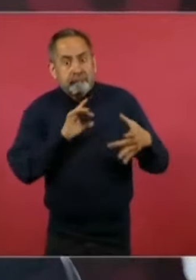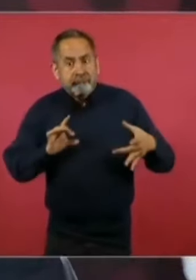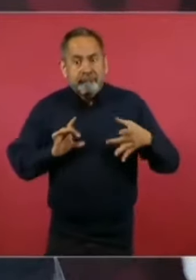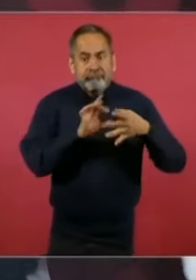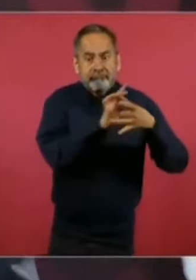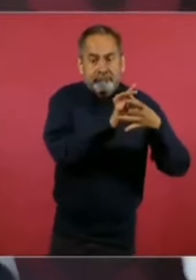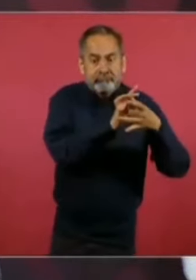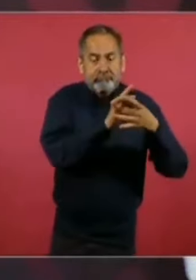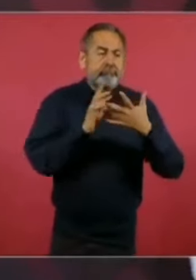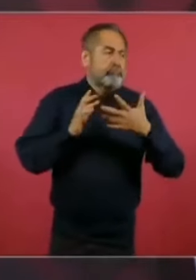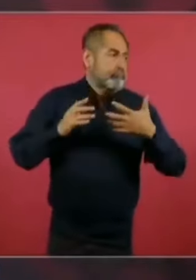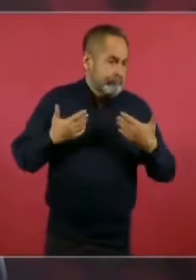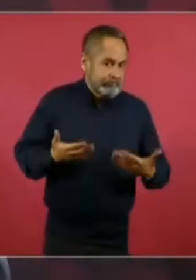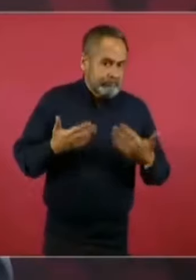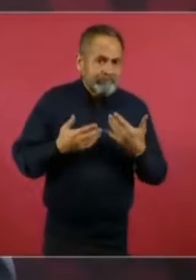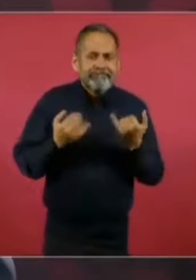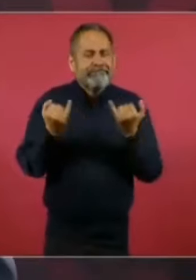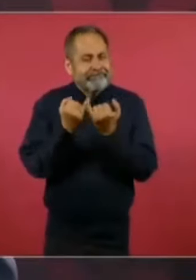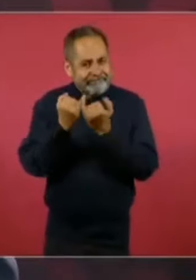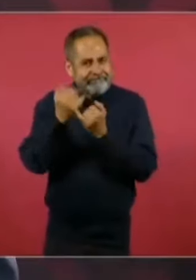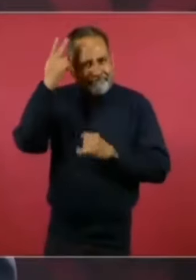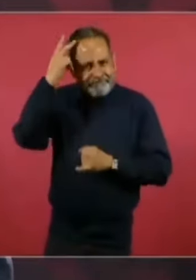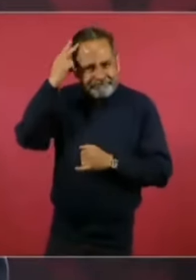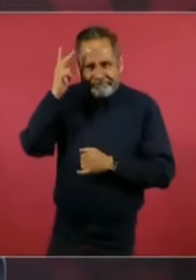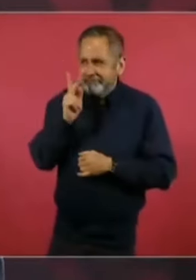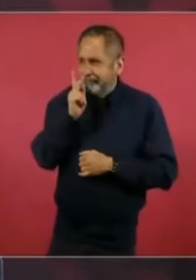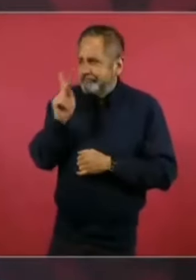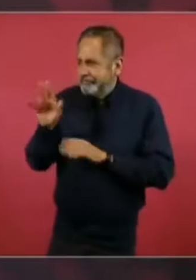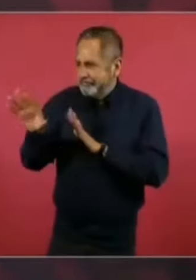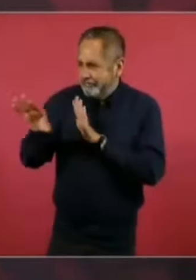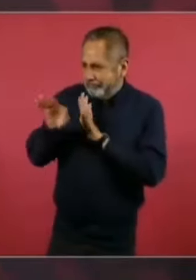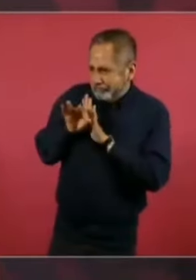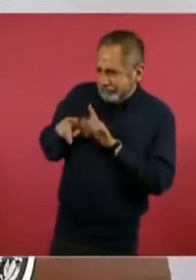parafraseando a Porfirio Díaz, decir